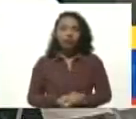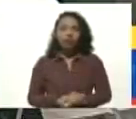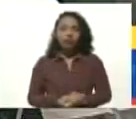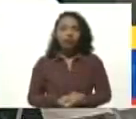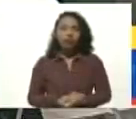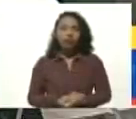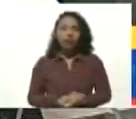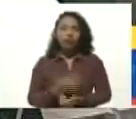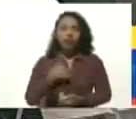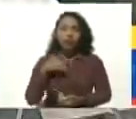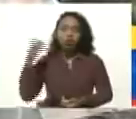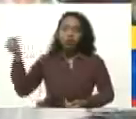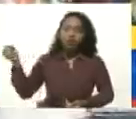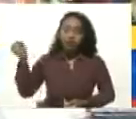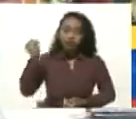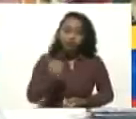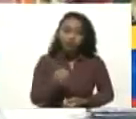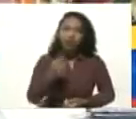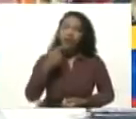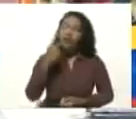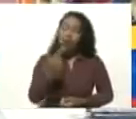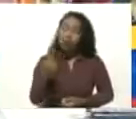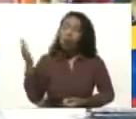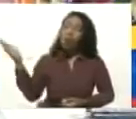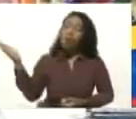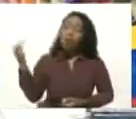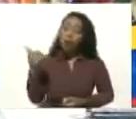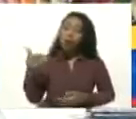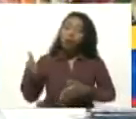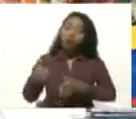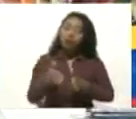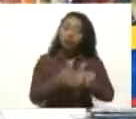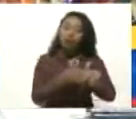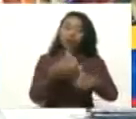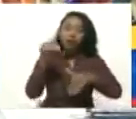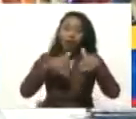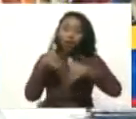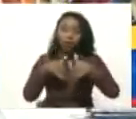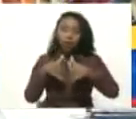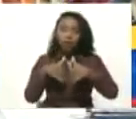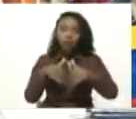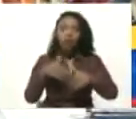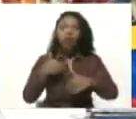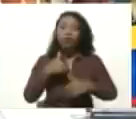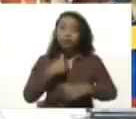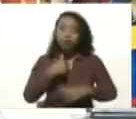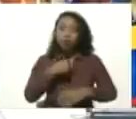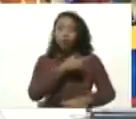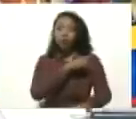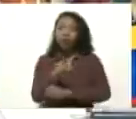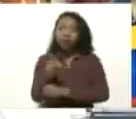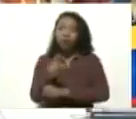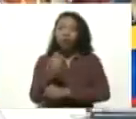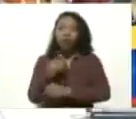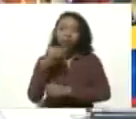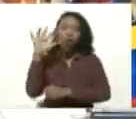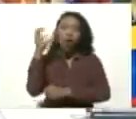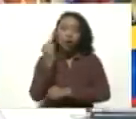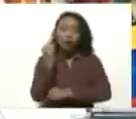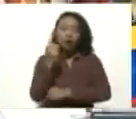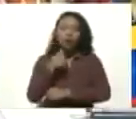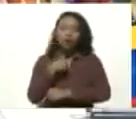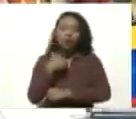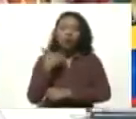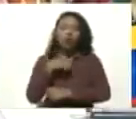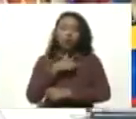Los trajimos, dijimos, los vamos a regresar al cauce electoral, y lo cumplí, lo logré, lo